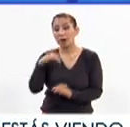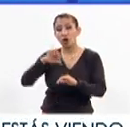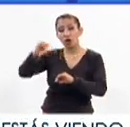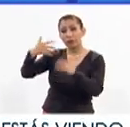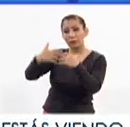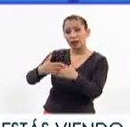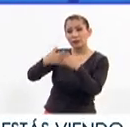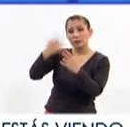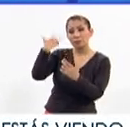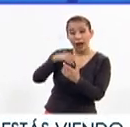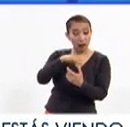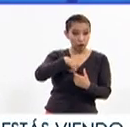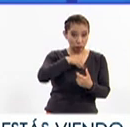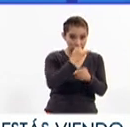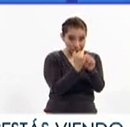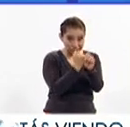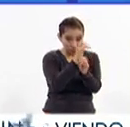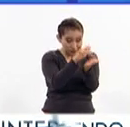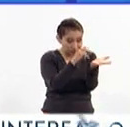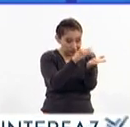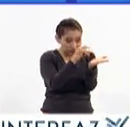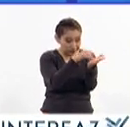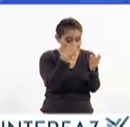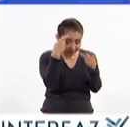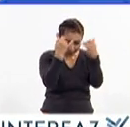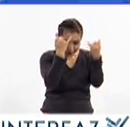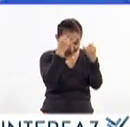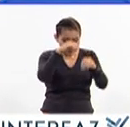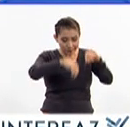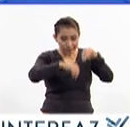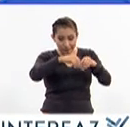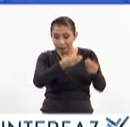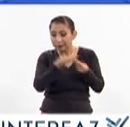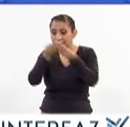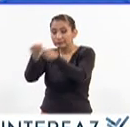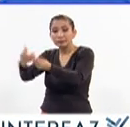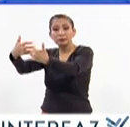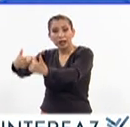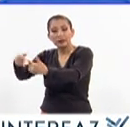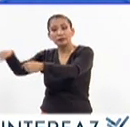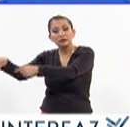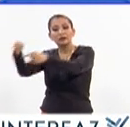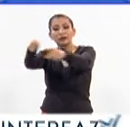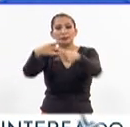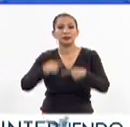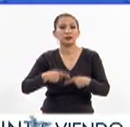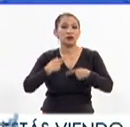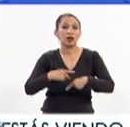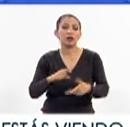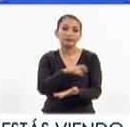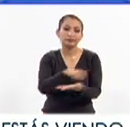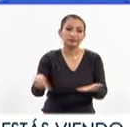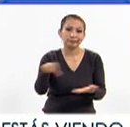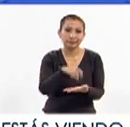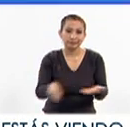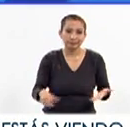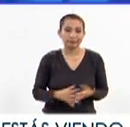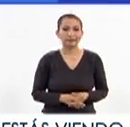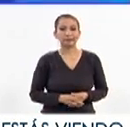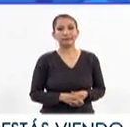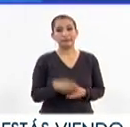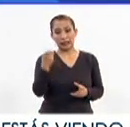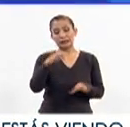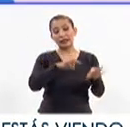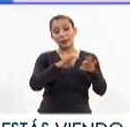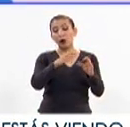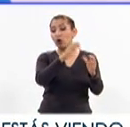para hacer llegar lo que nosotros desarrollamos al usuario final, a las personas impactadas. Pero es